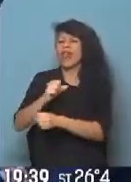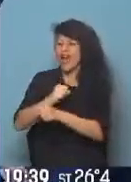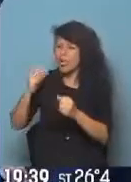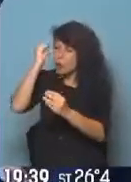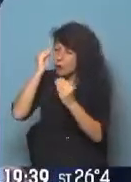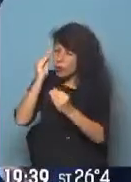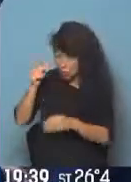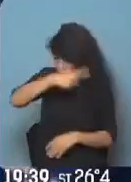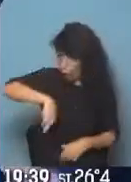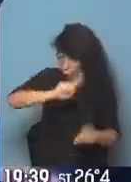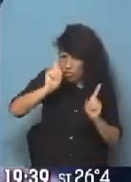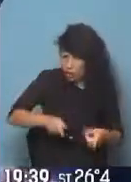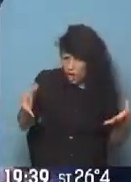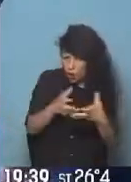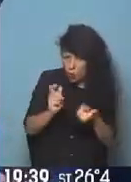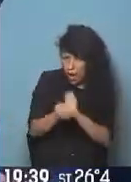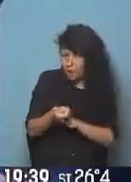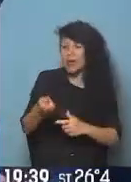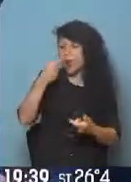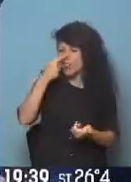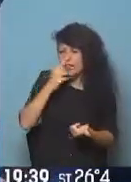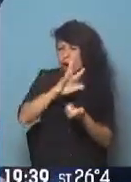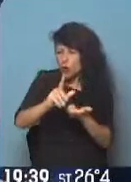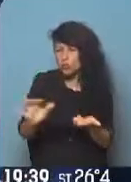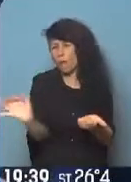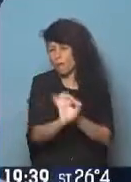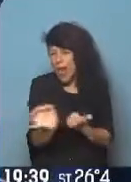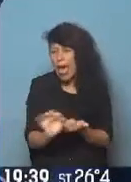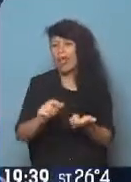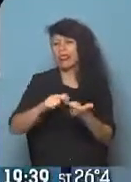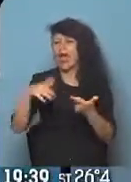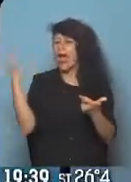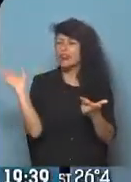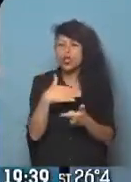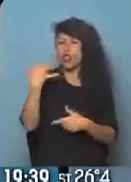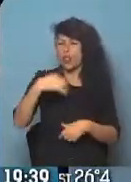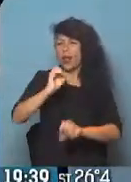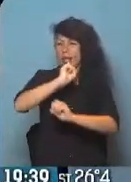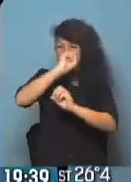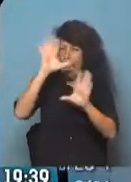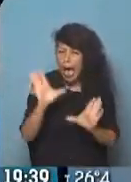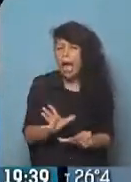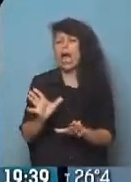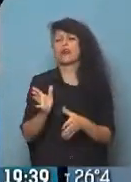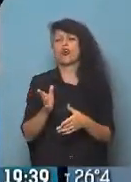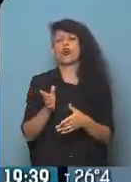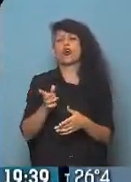todo lo que no cambiemos es decir la lucha contra la corrupción contra por la transparencia y con y contra